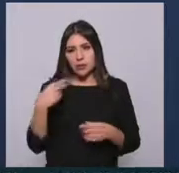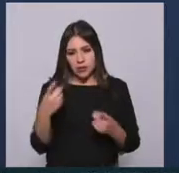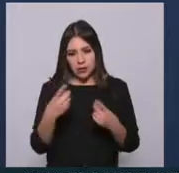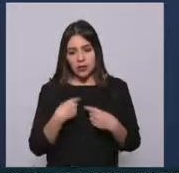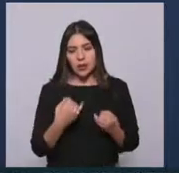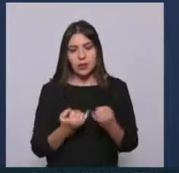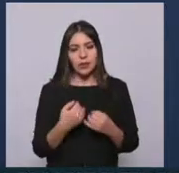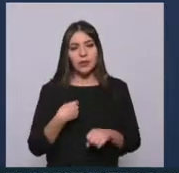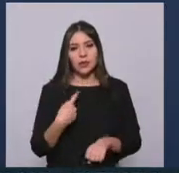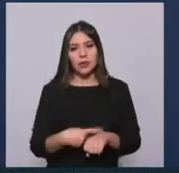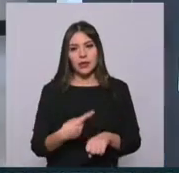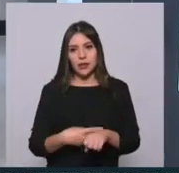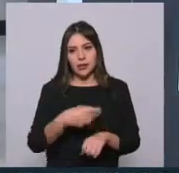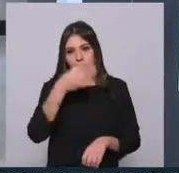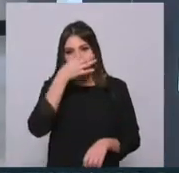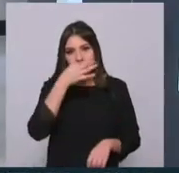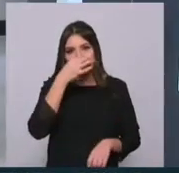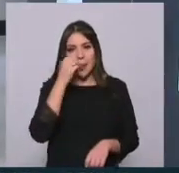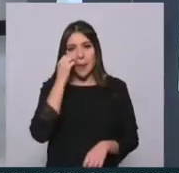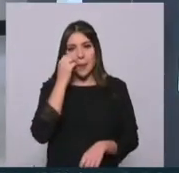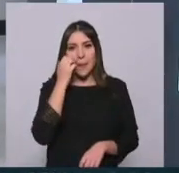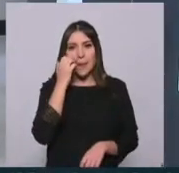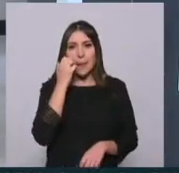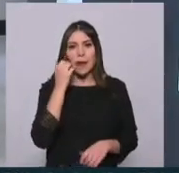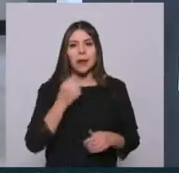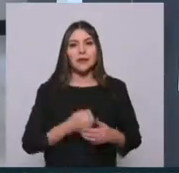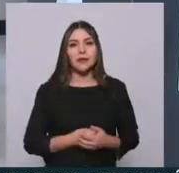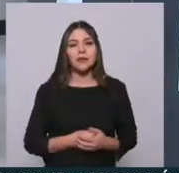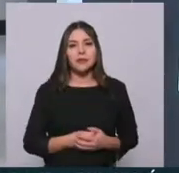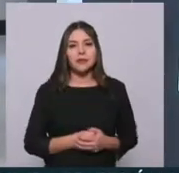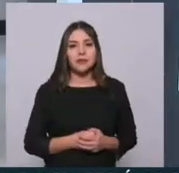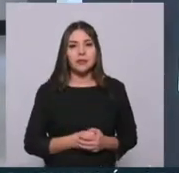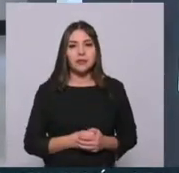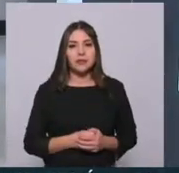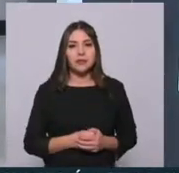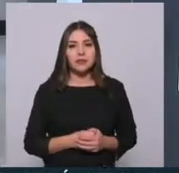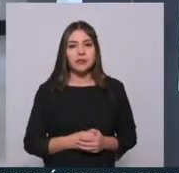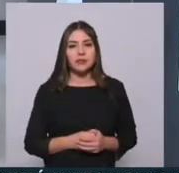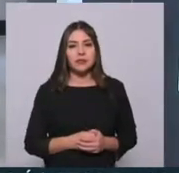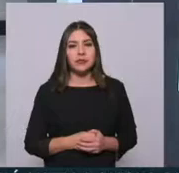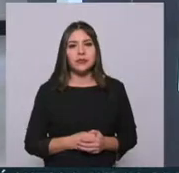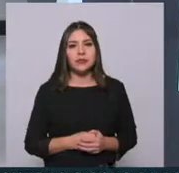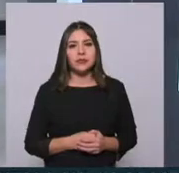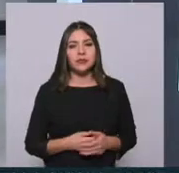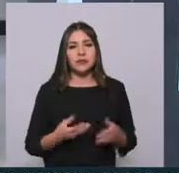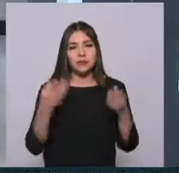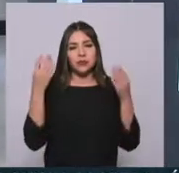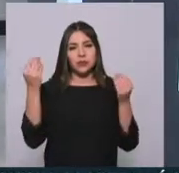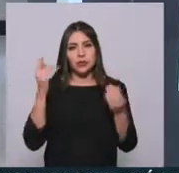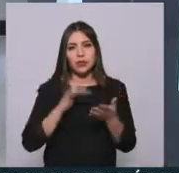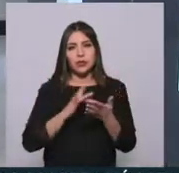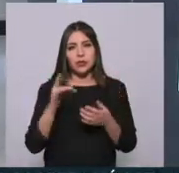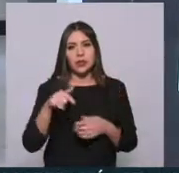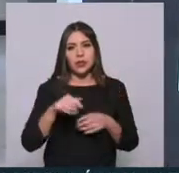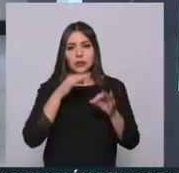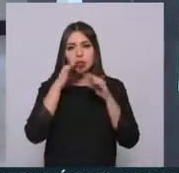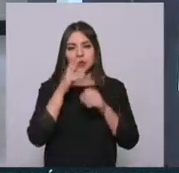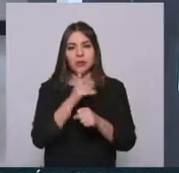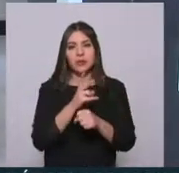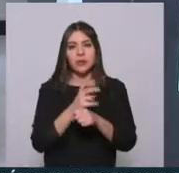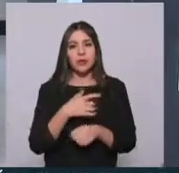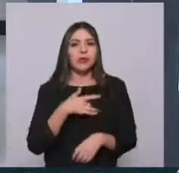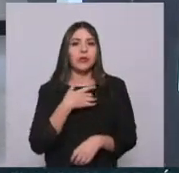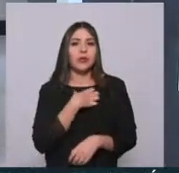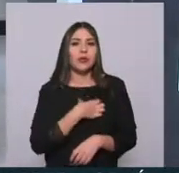también ando bastante como griposo. Sí, estoy muy agradecido de que me hayan invitado a su programa, estoy muy contento de estar participando